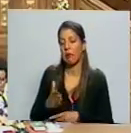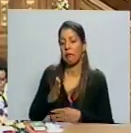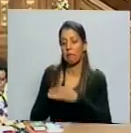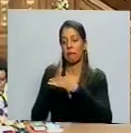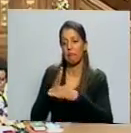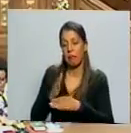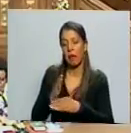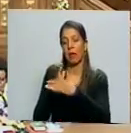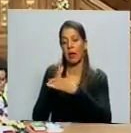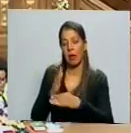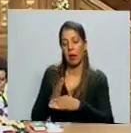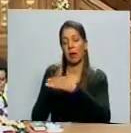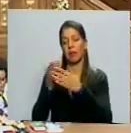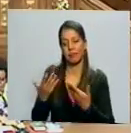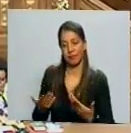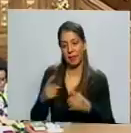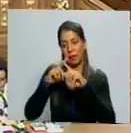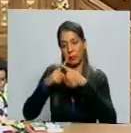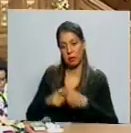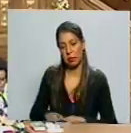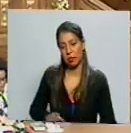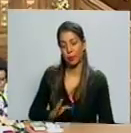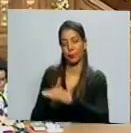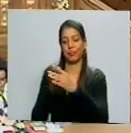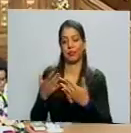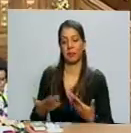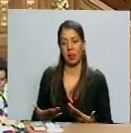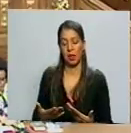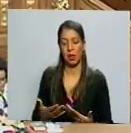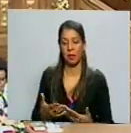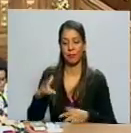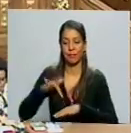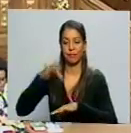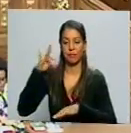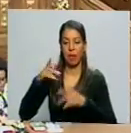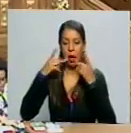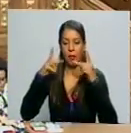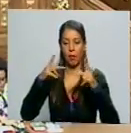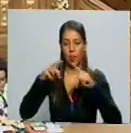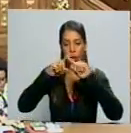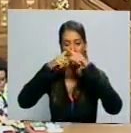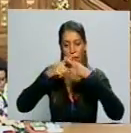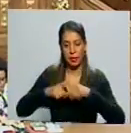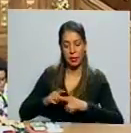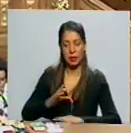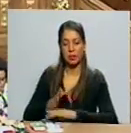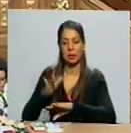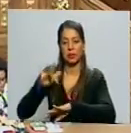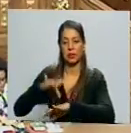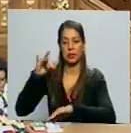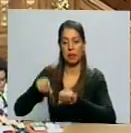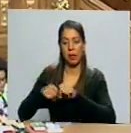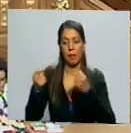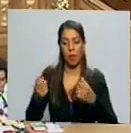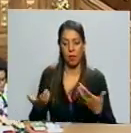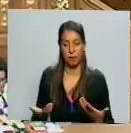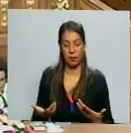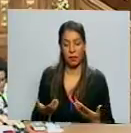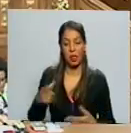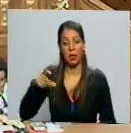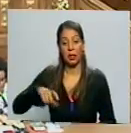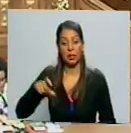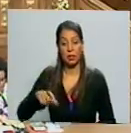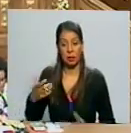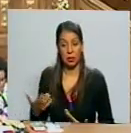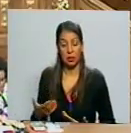intermediación que tanto daño le ha hecho a la administración pública, la necesidad,